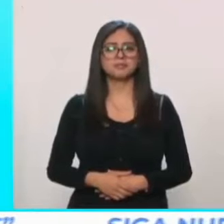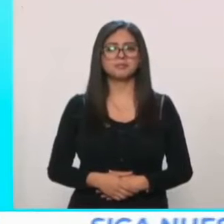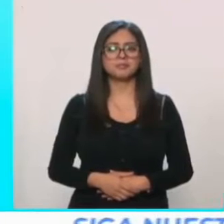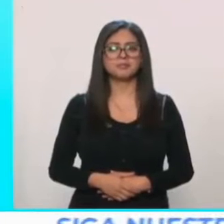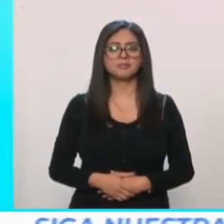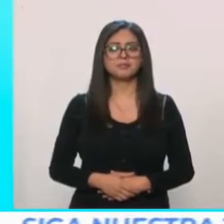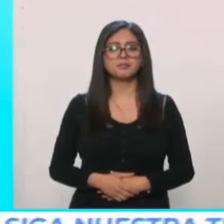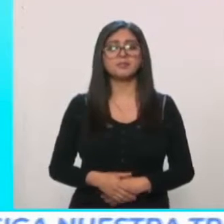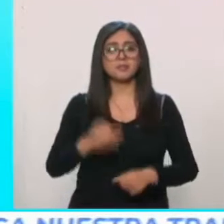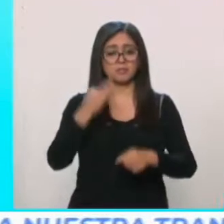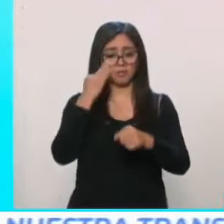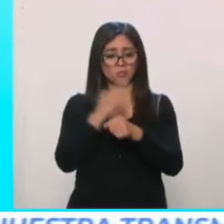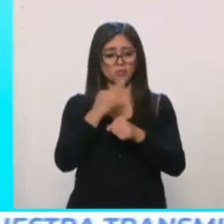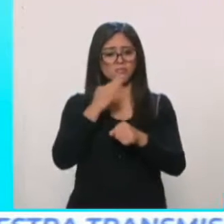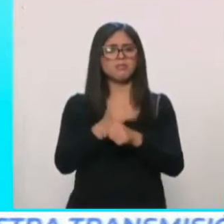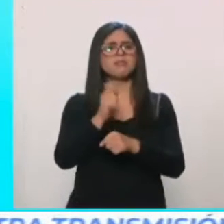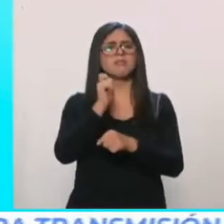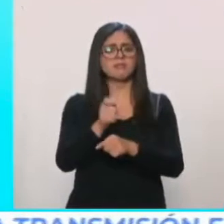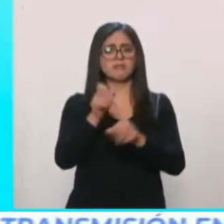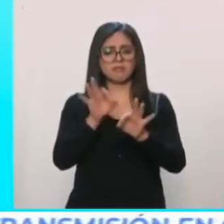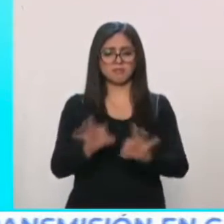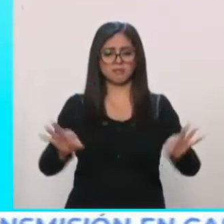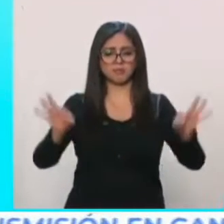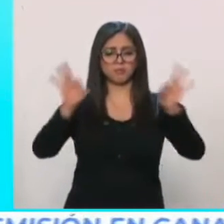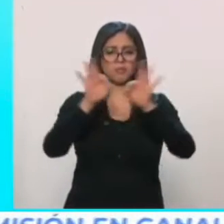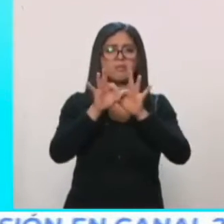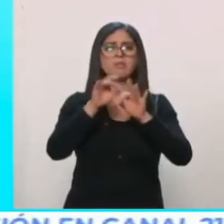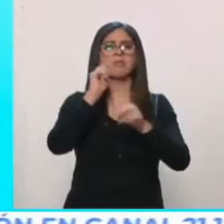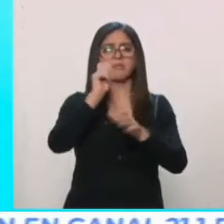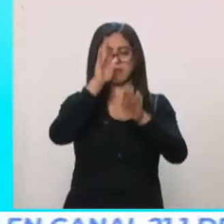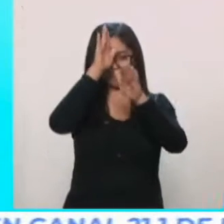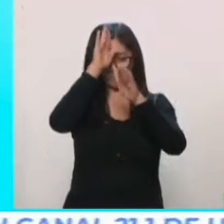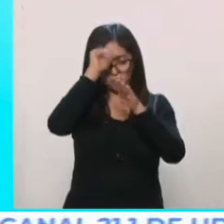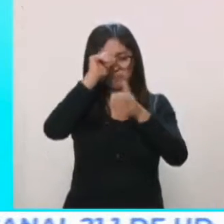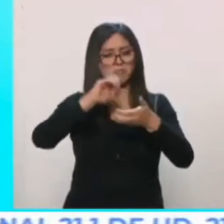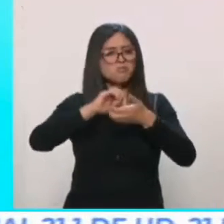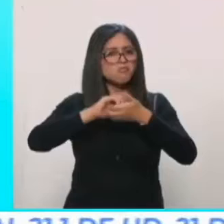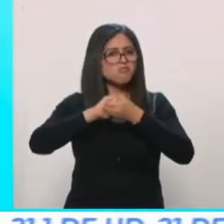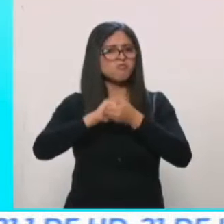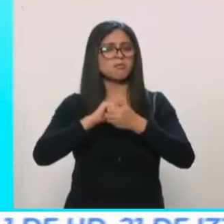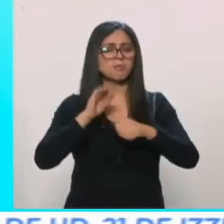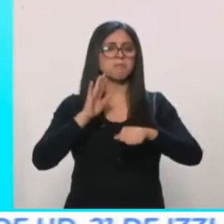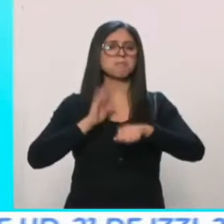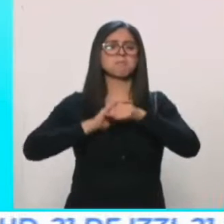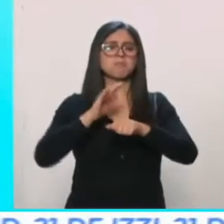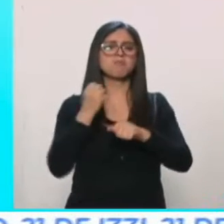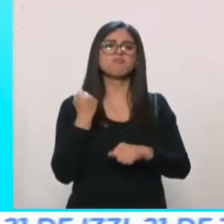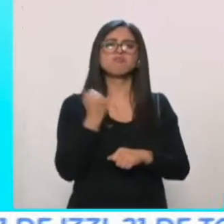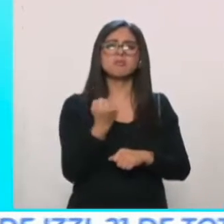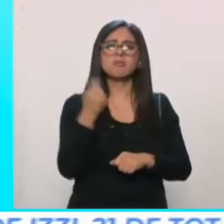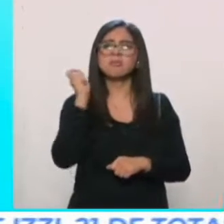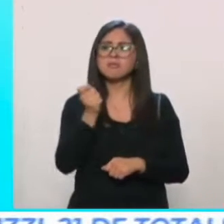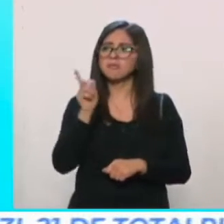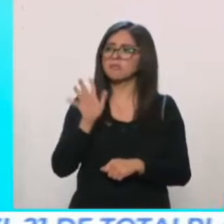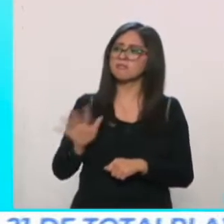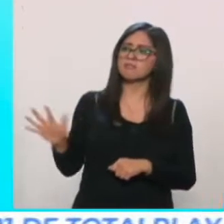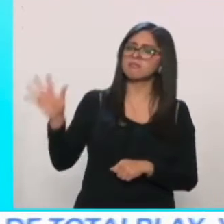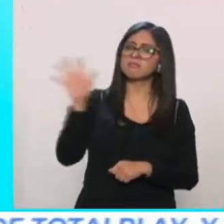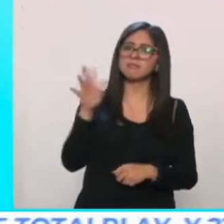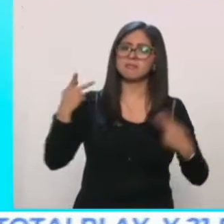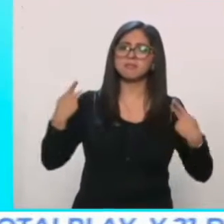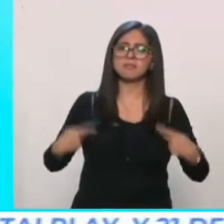estamos estrechando las relaciones entre los habitantes de